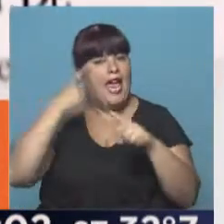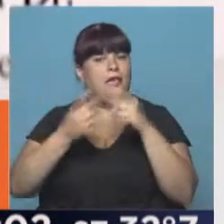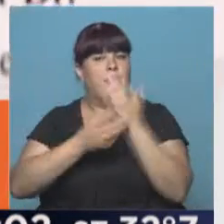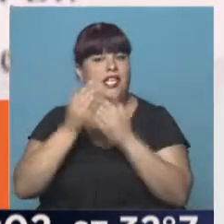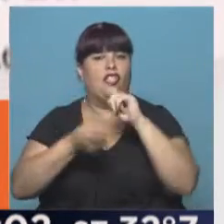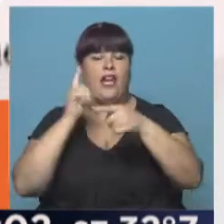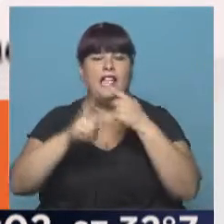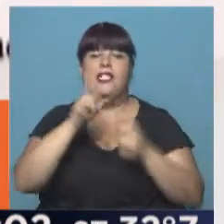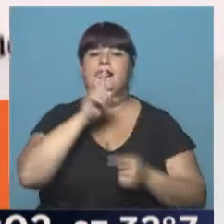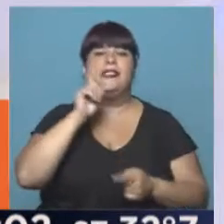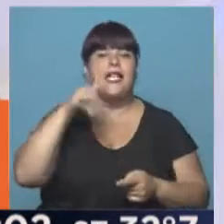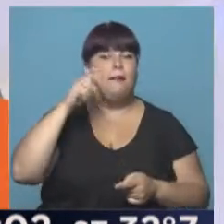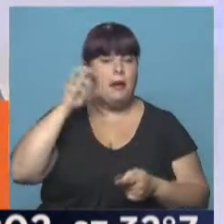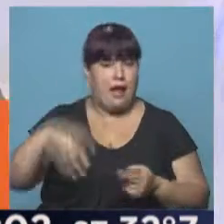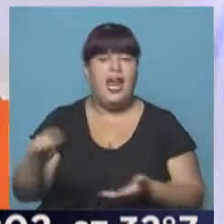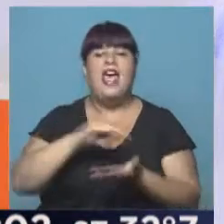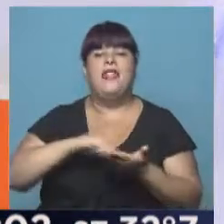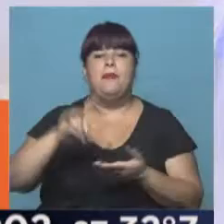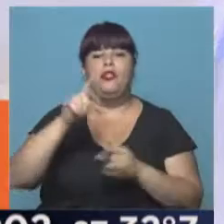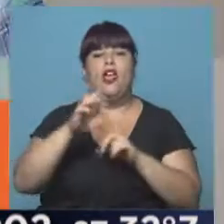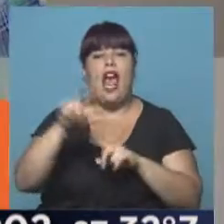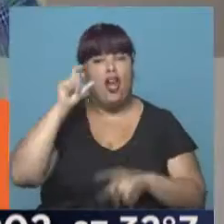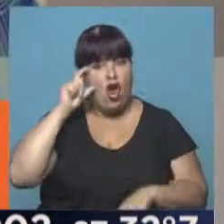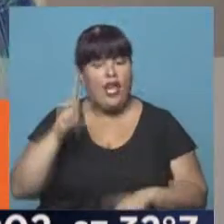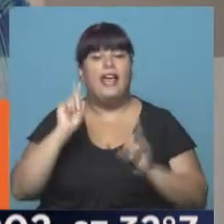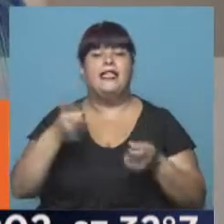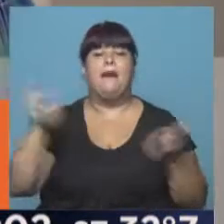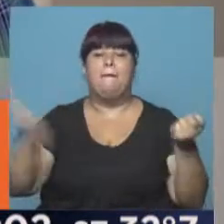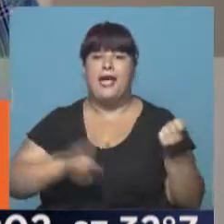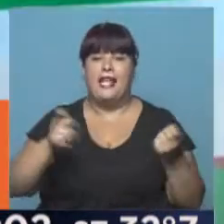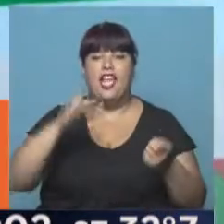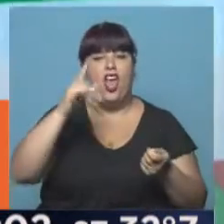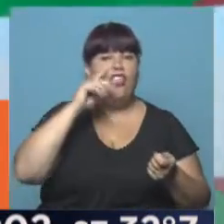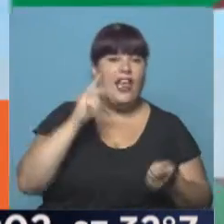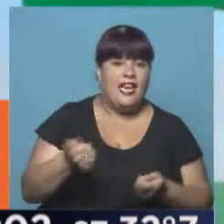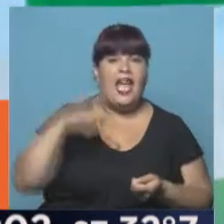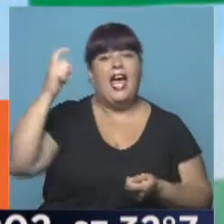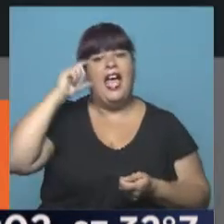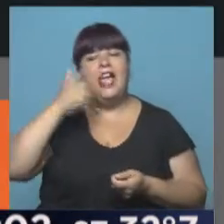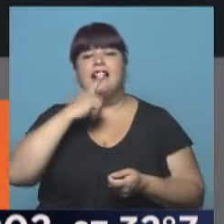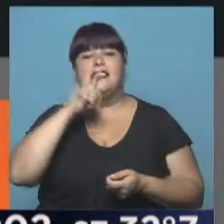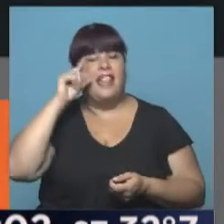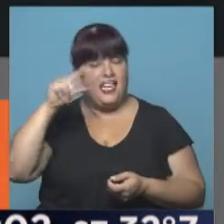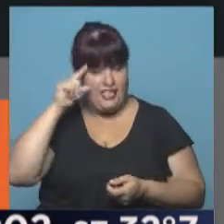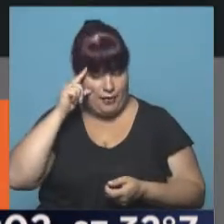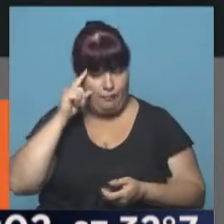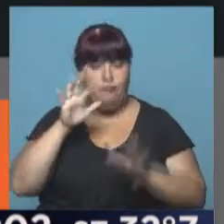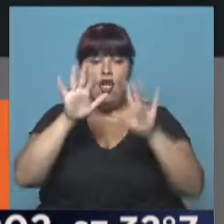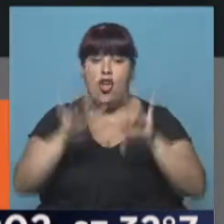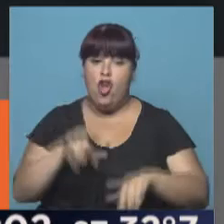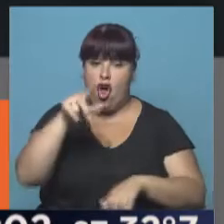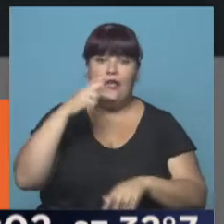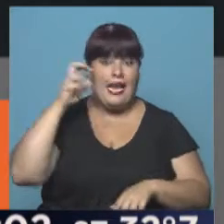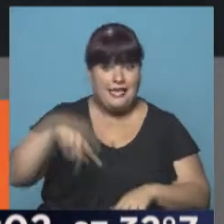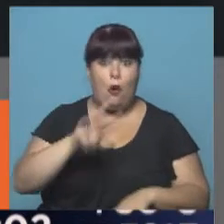canciller Héctor Timmermans, al diputado Andrés Larroque y a los piqueteros Luis de Elía y Fernando Esteche. El escrito de Nisman, que